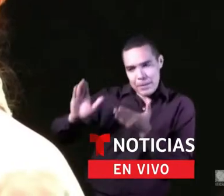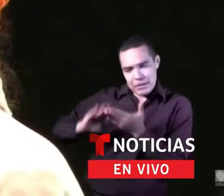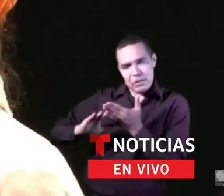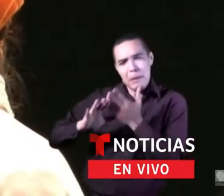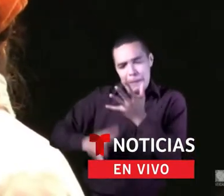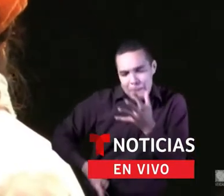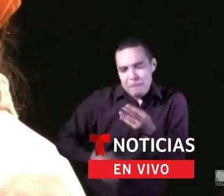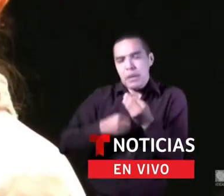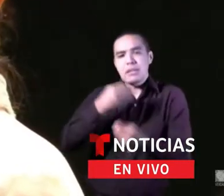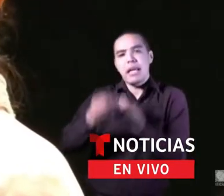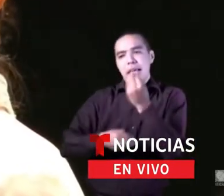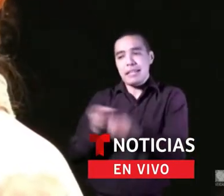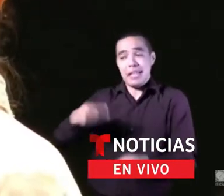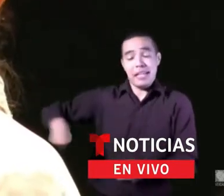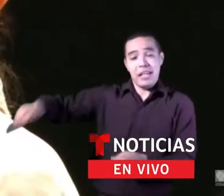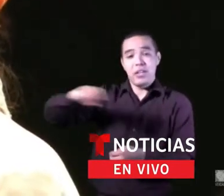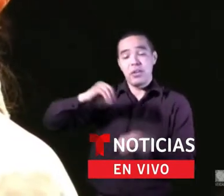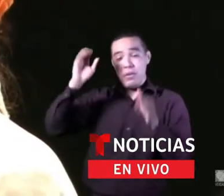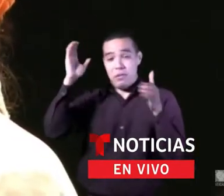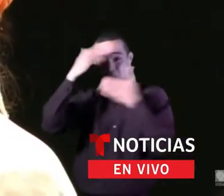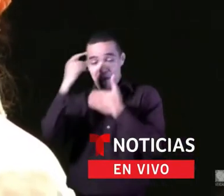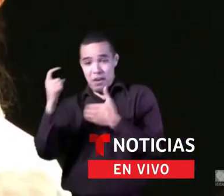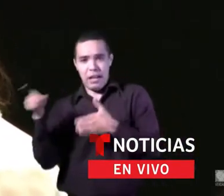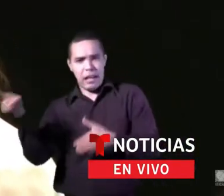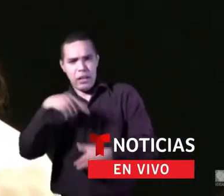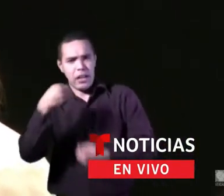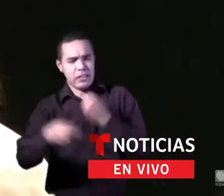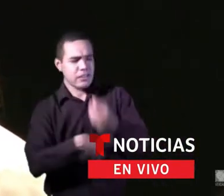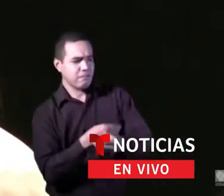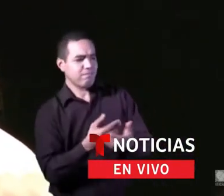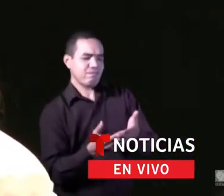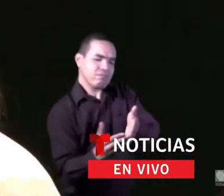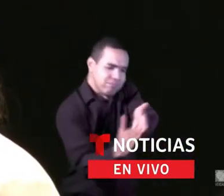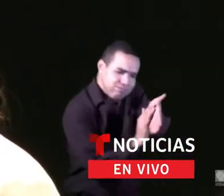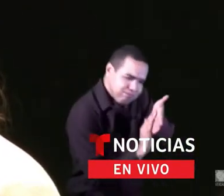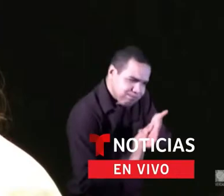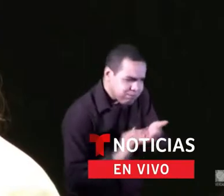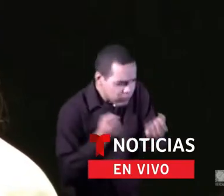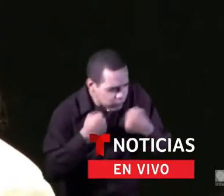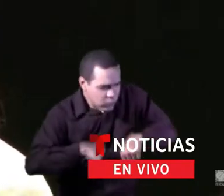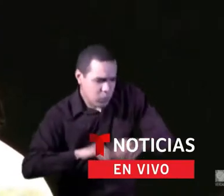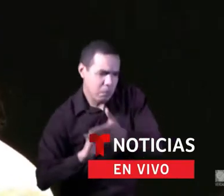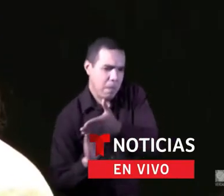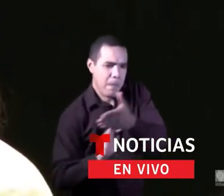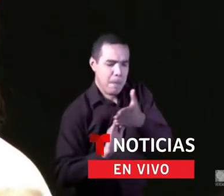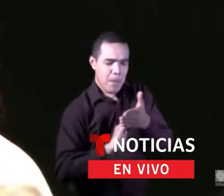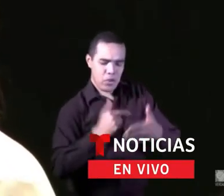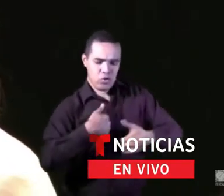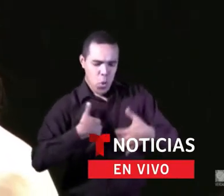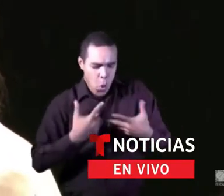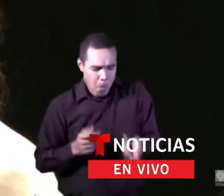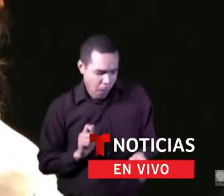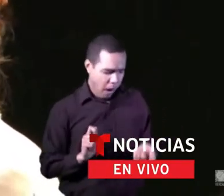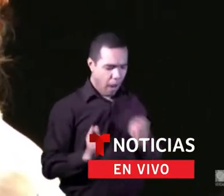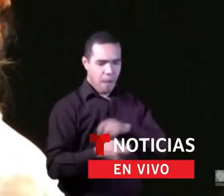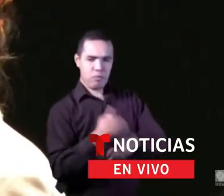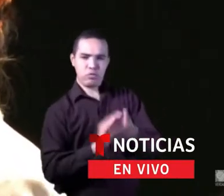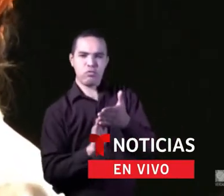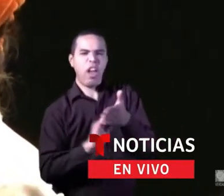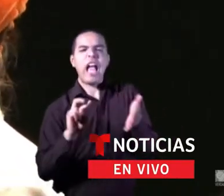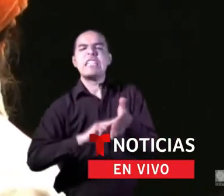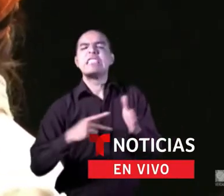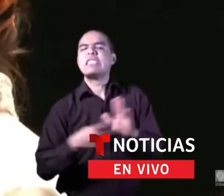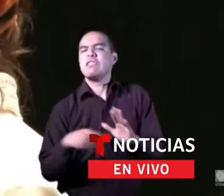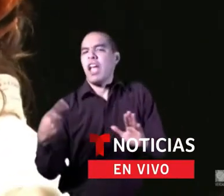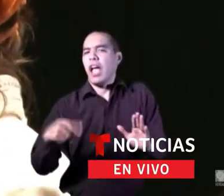búsqueda de redención por parte de quienes fueron nuestros victimarios esa redención no es cosa diferente en